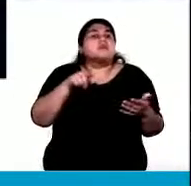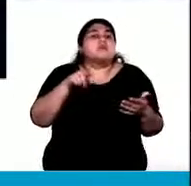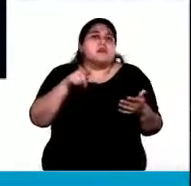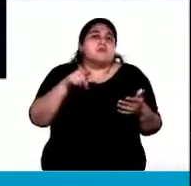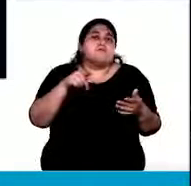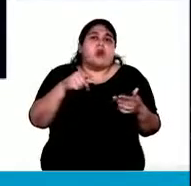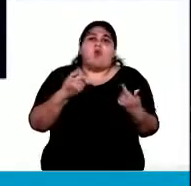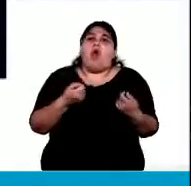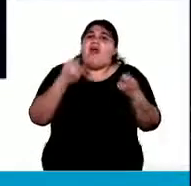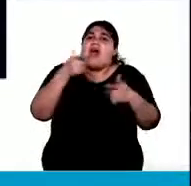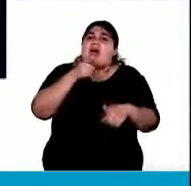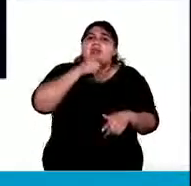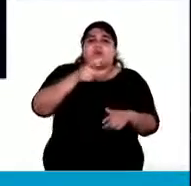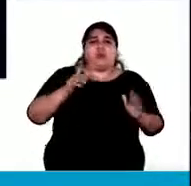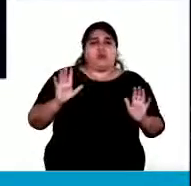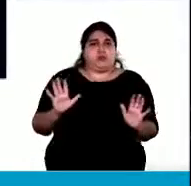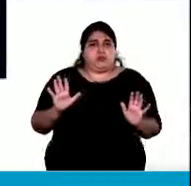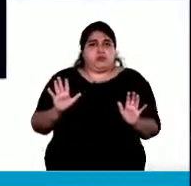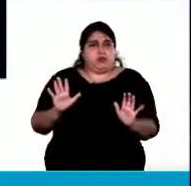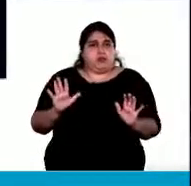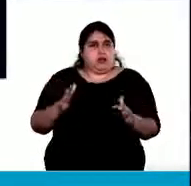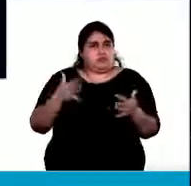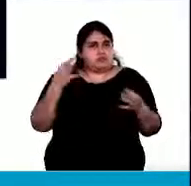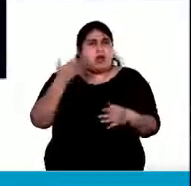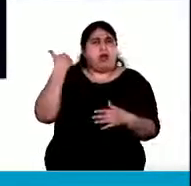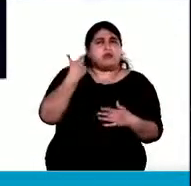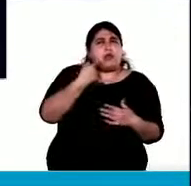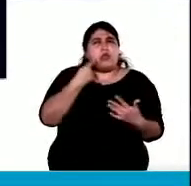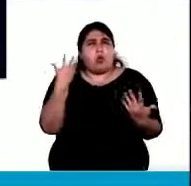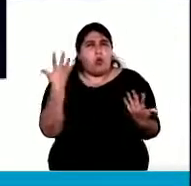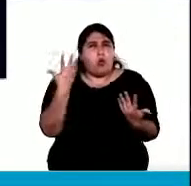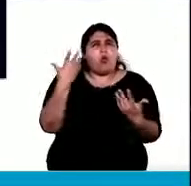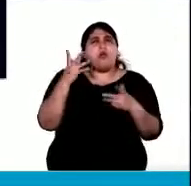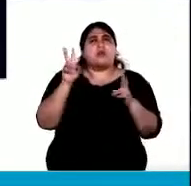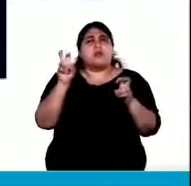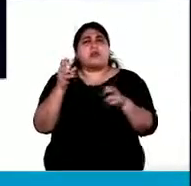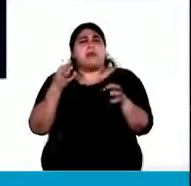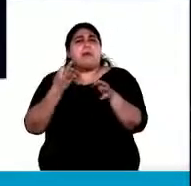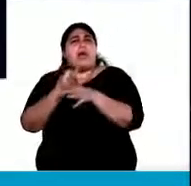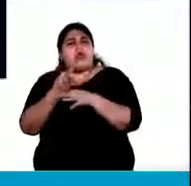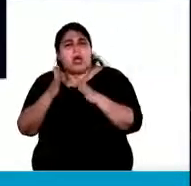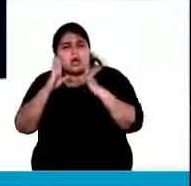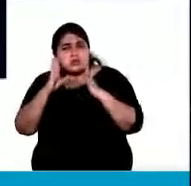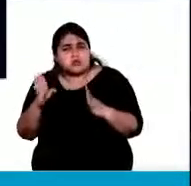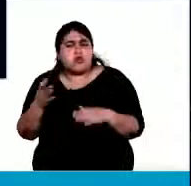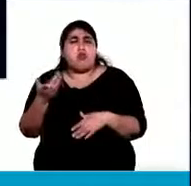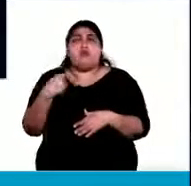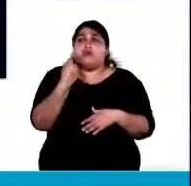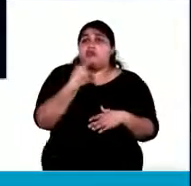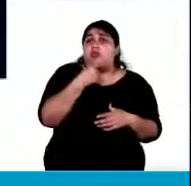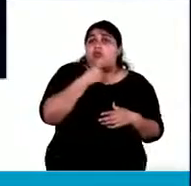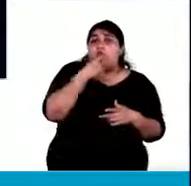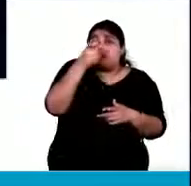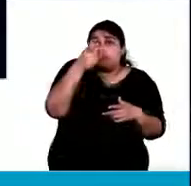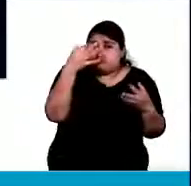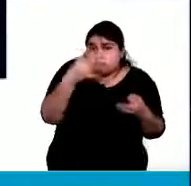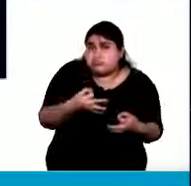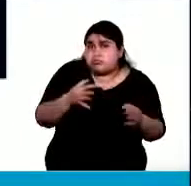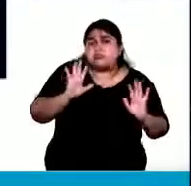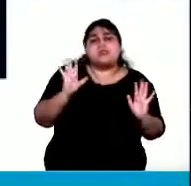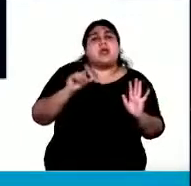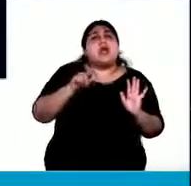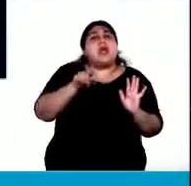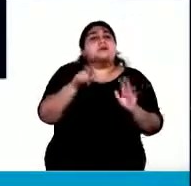certeza. Se planteó una incertidumbre en materia educativa. Digo, nuestra certeza, sin lugar a dudas ahí, es